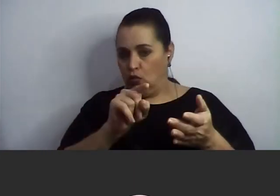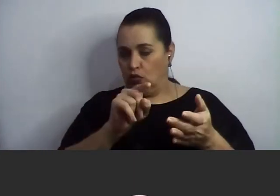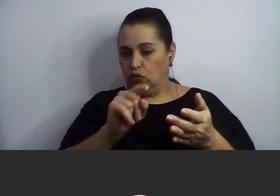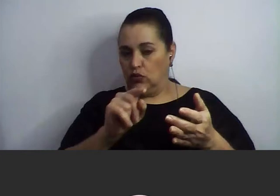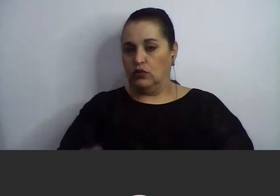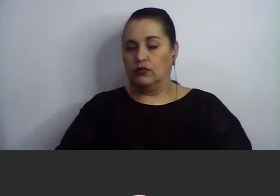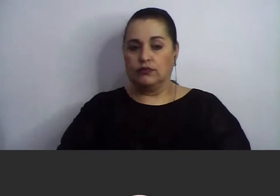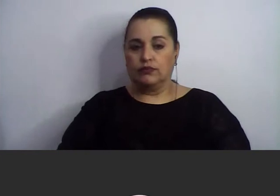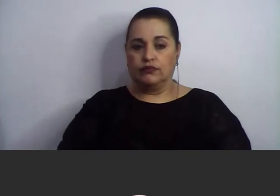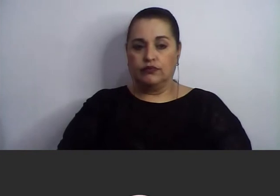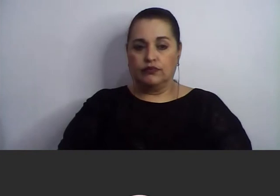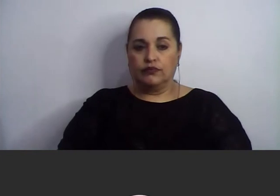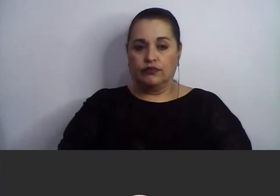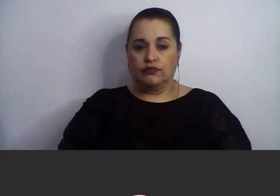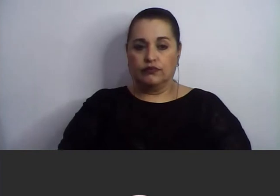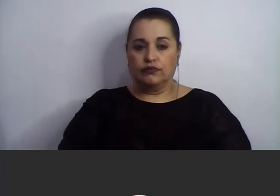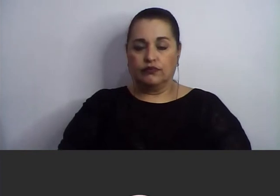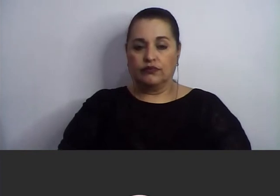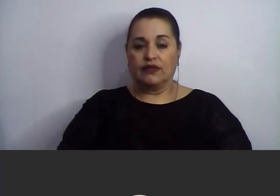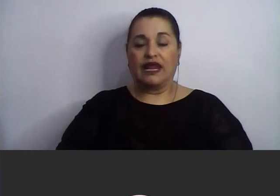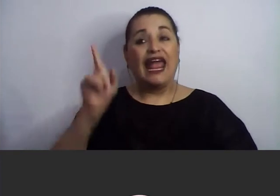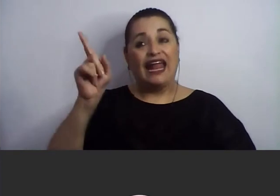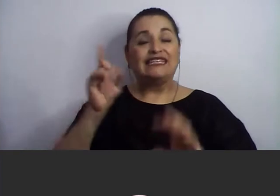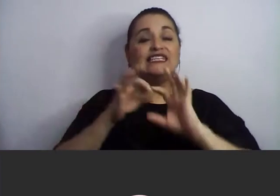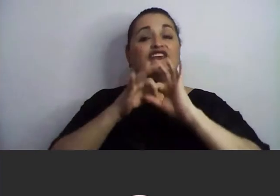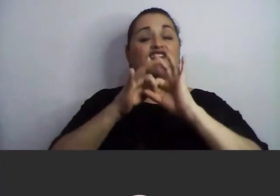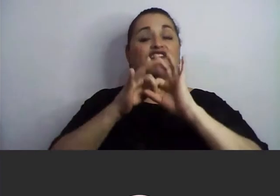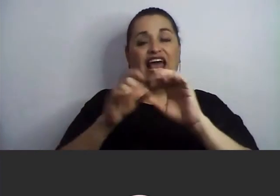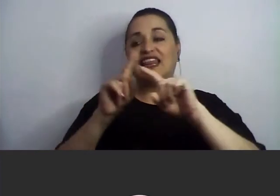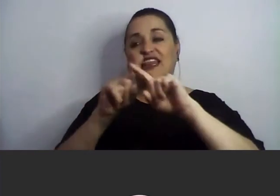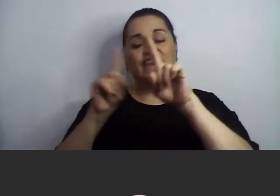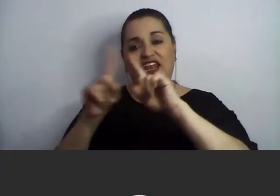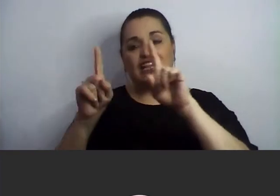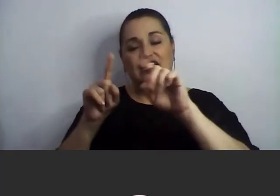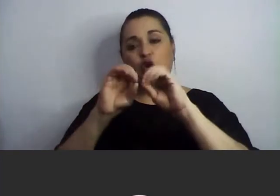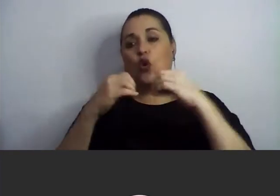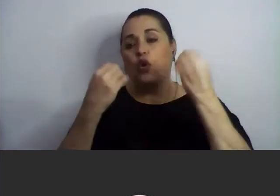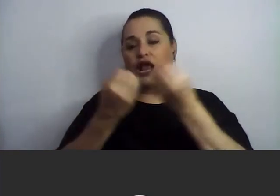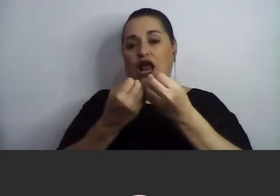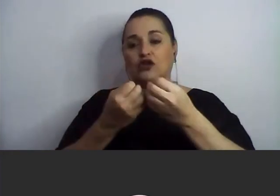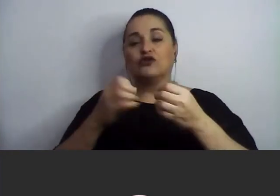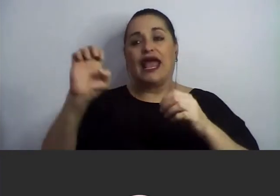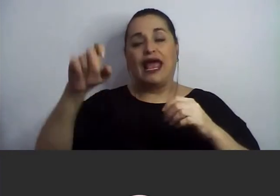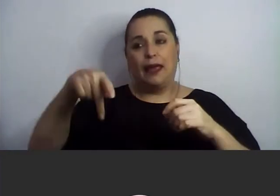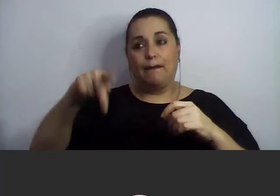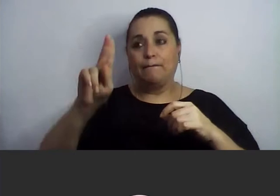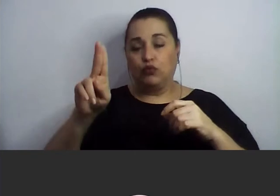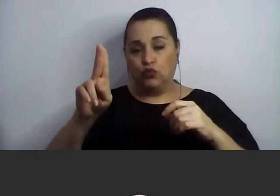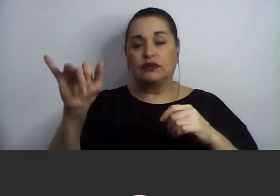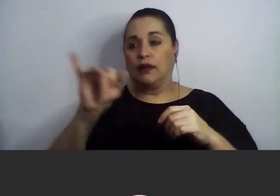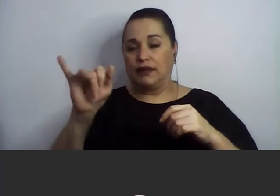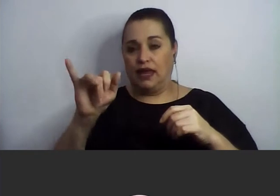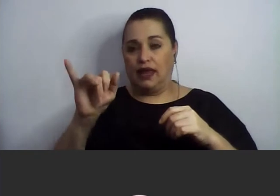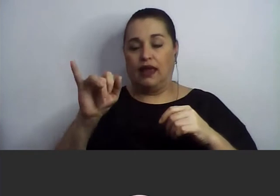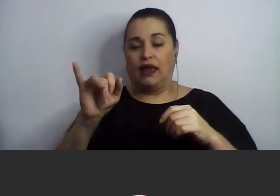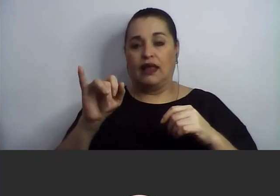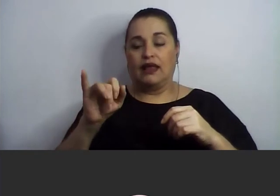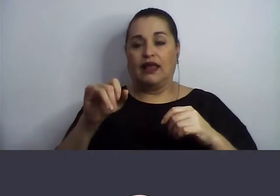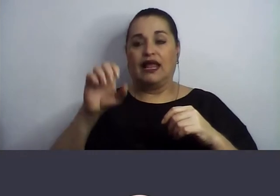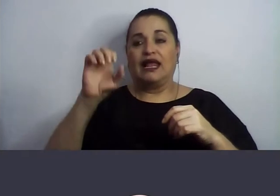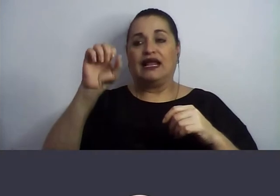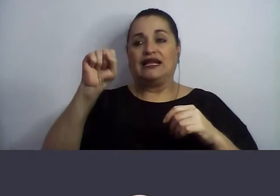Don Ovidio se refería a varios órganos de tratado como el EPO está también el CERT